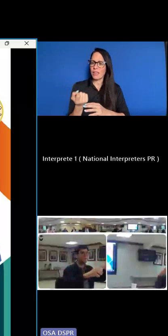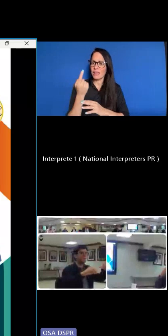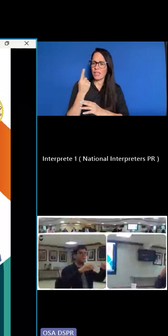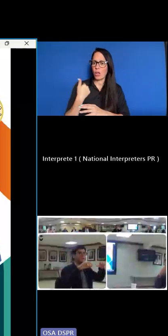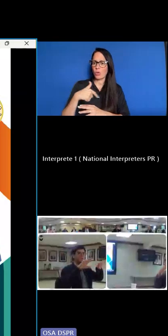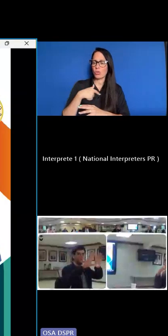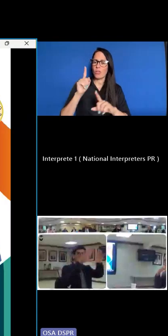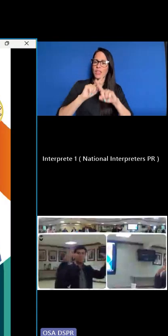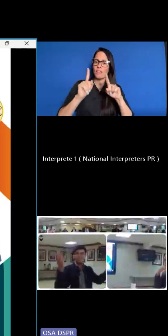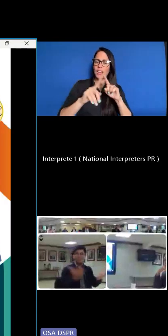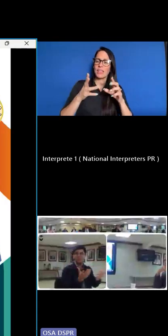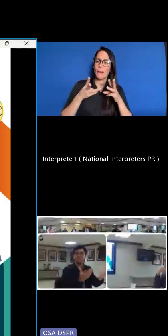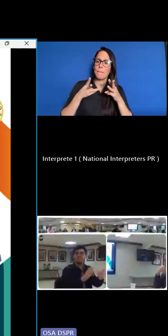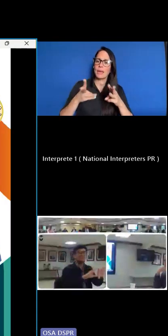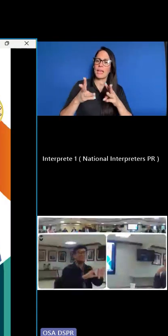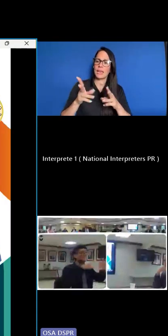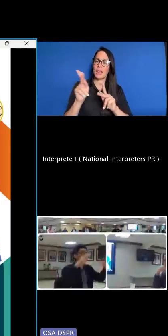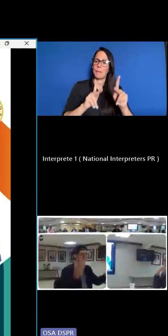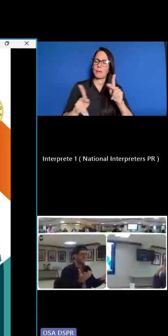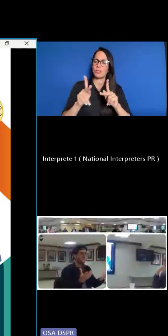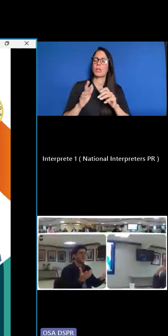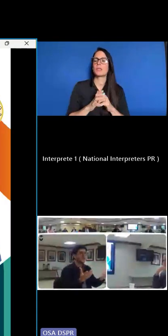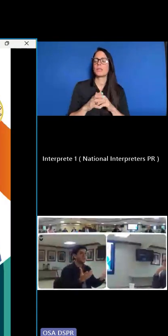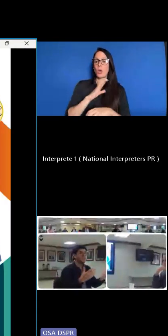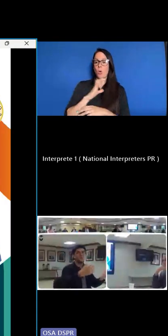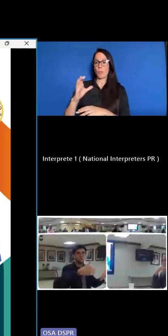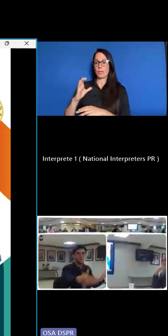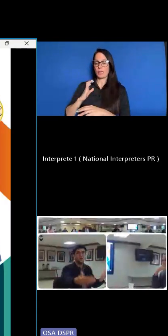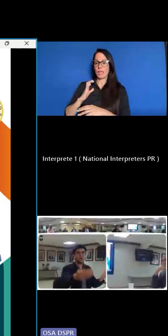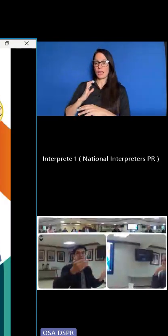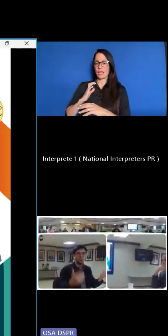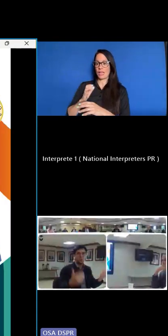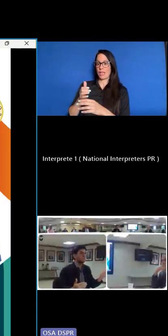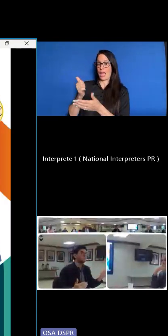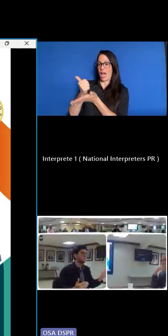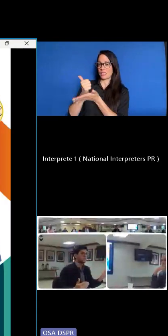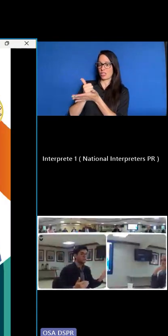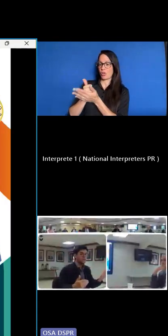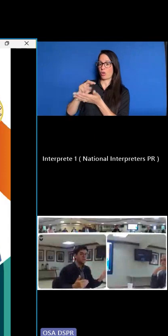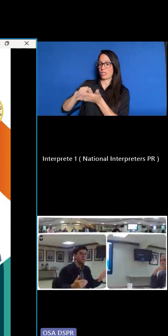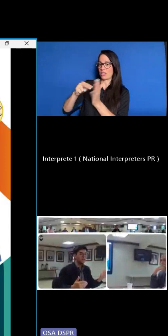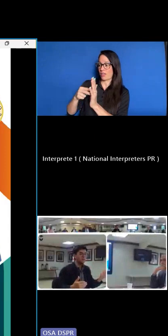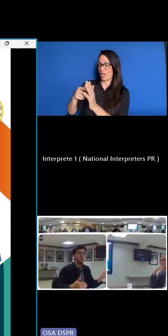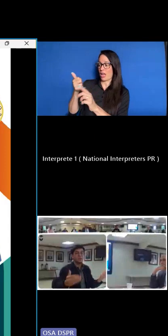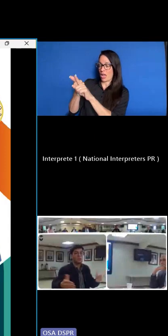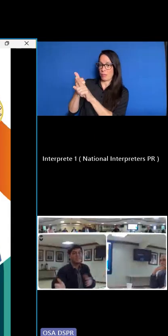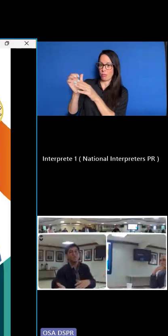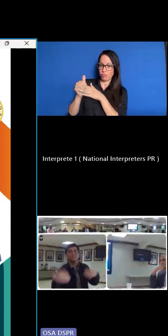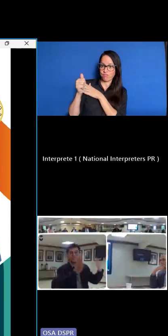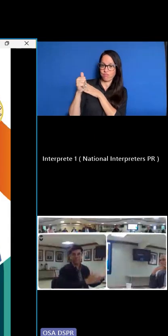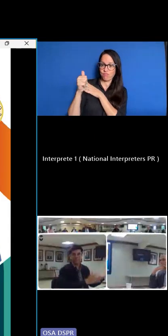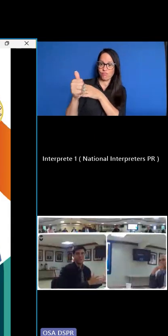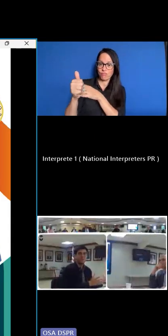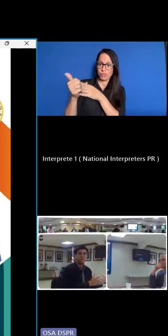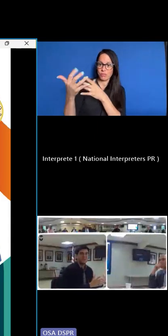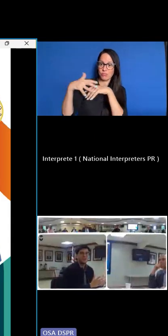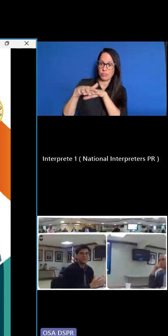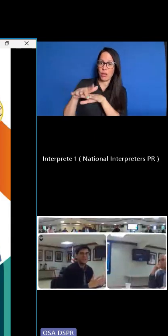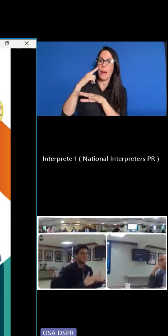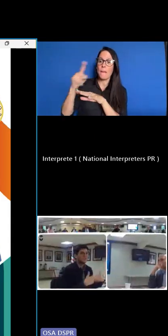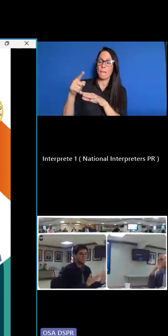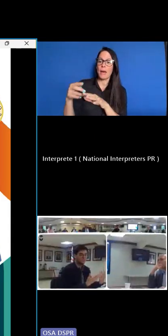que han participado. Tenemos el comité asesor, quien es que establece los lineamientos para esos recursos, ¿verdad? En términos de recomendación al secretario